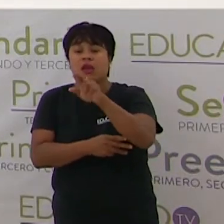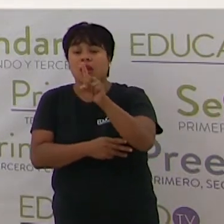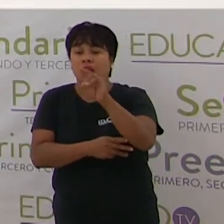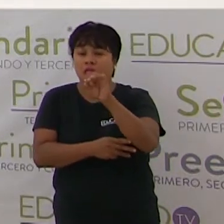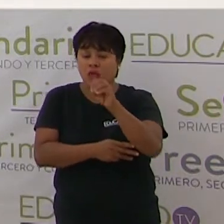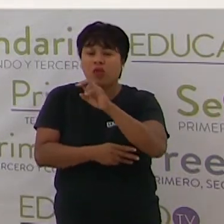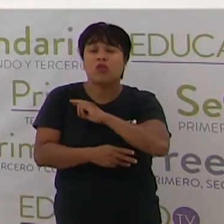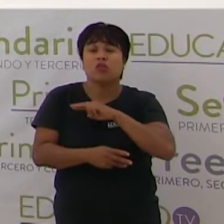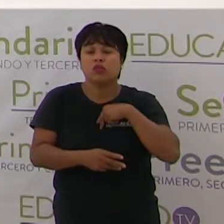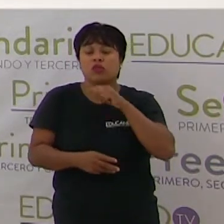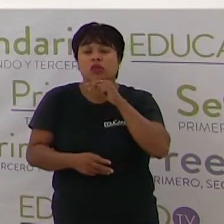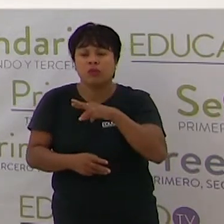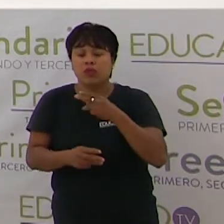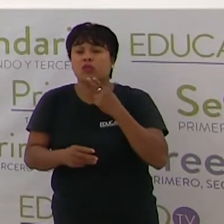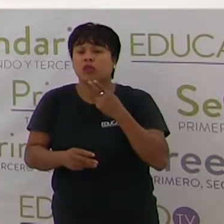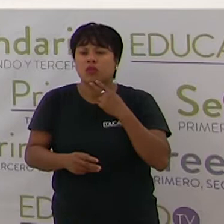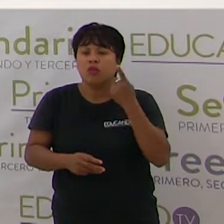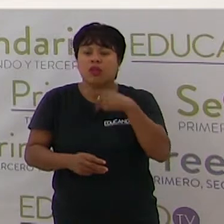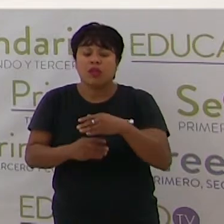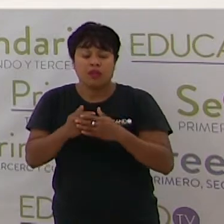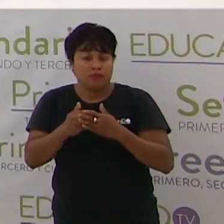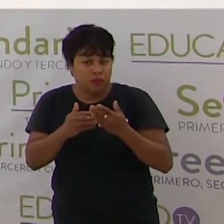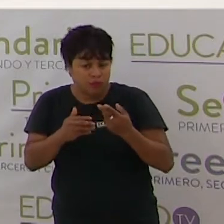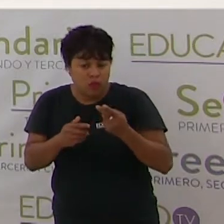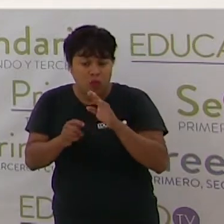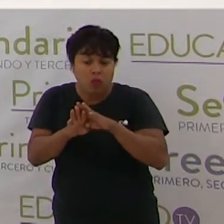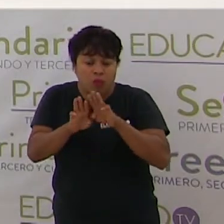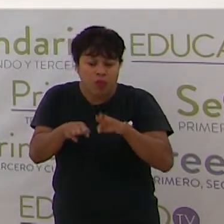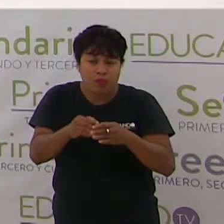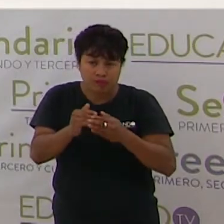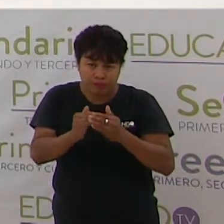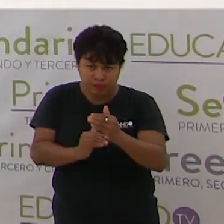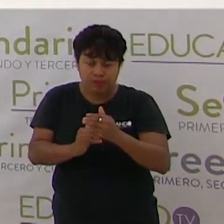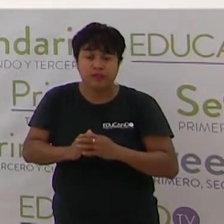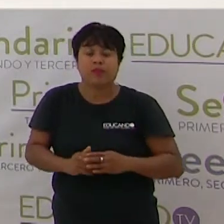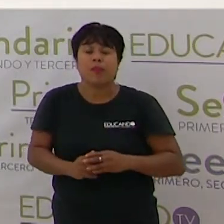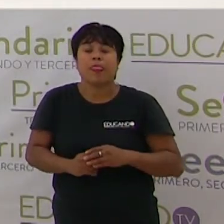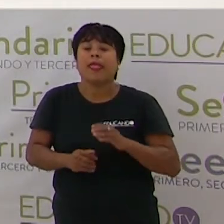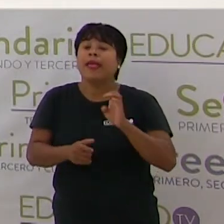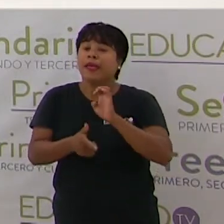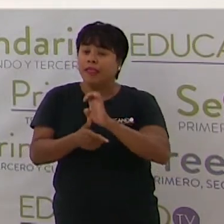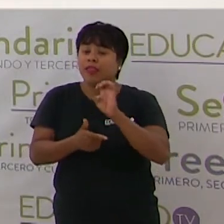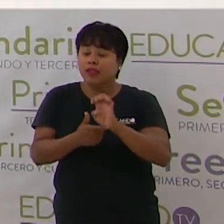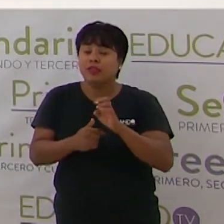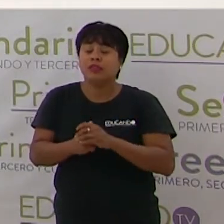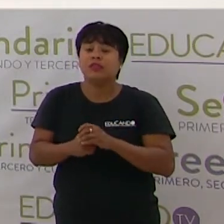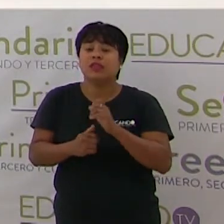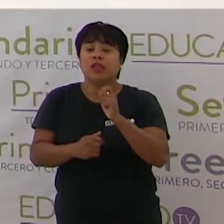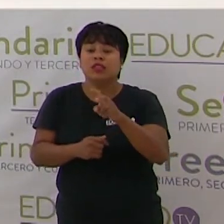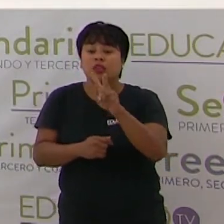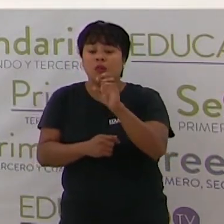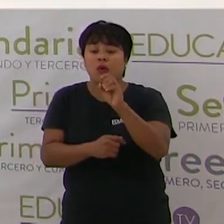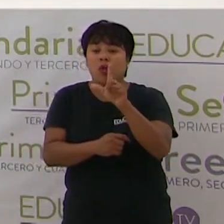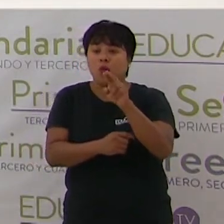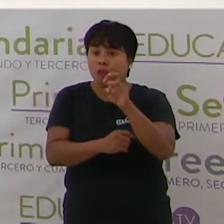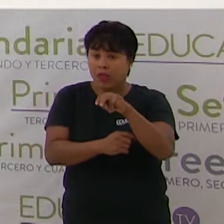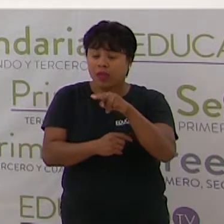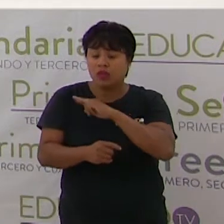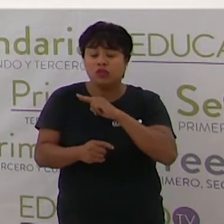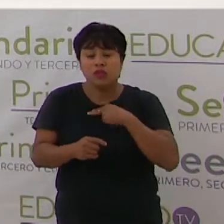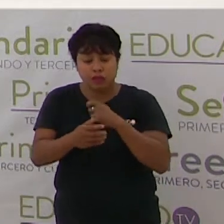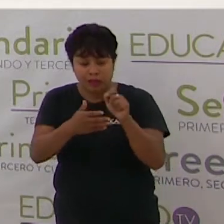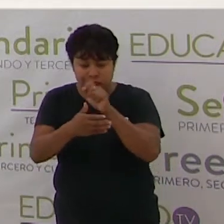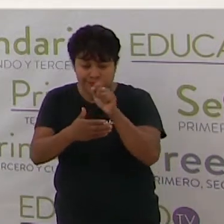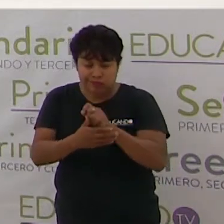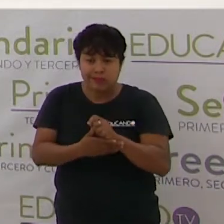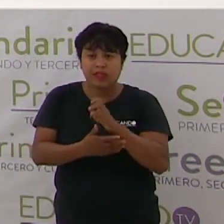los utilizamos para calcular el volumen del cilindro. Entonces, niñas y niños, desarrollando el algoritmo, tenemos